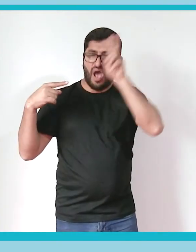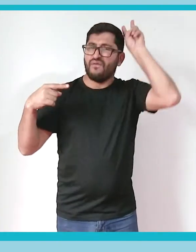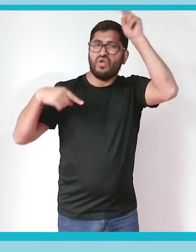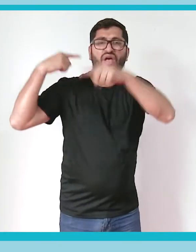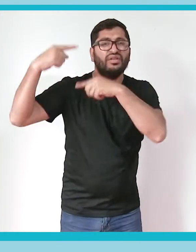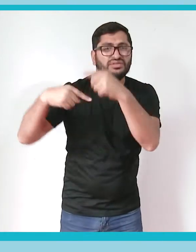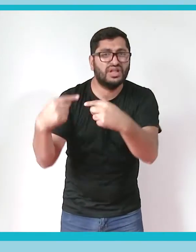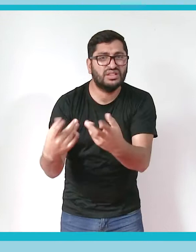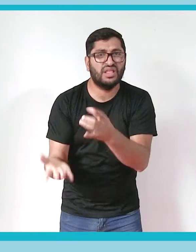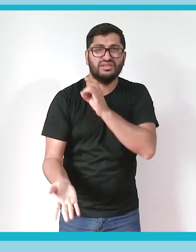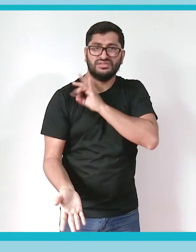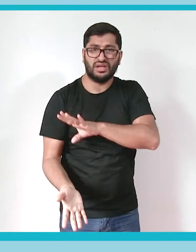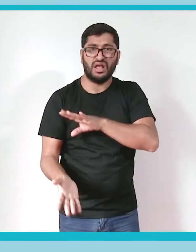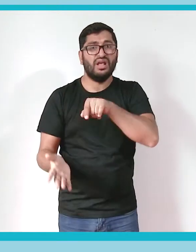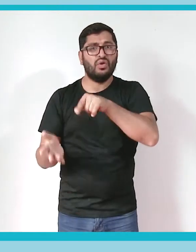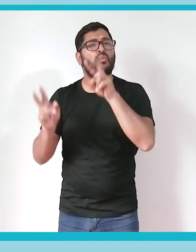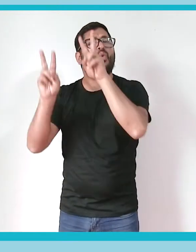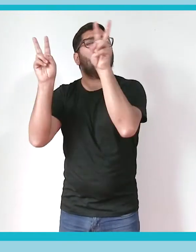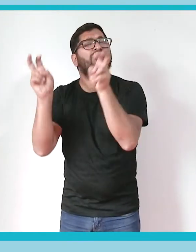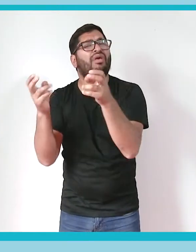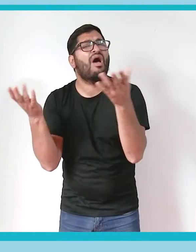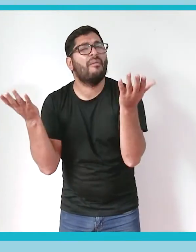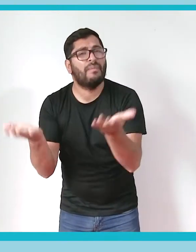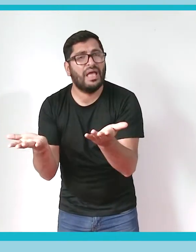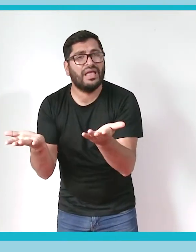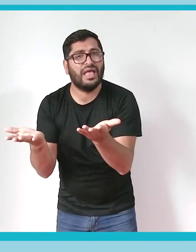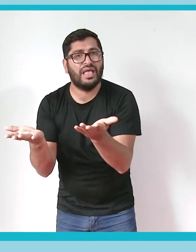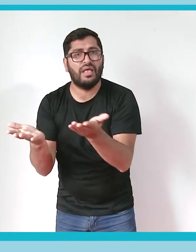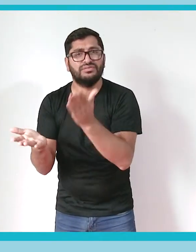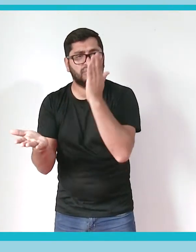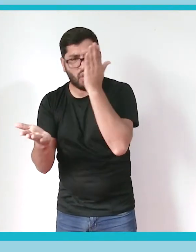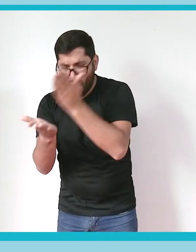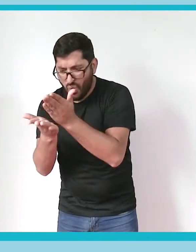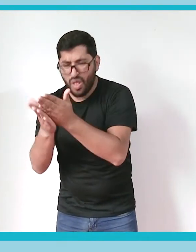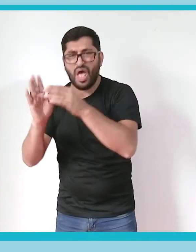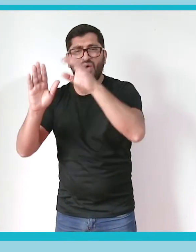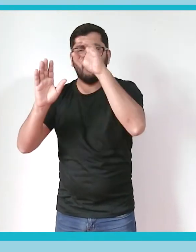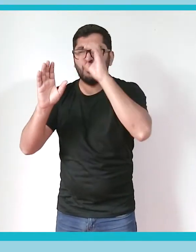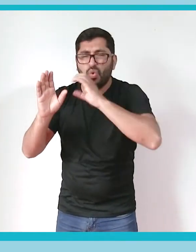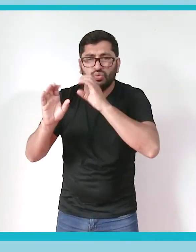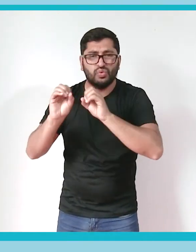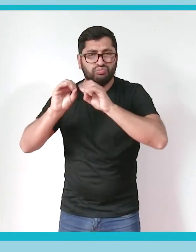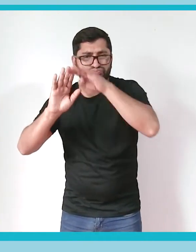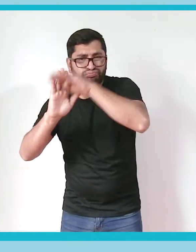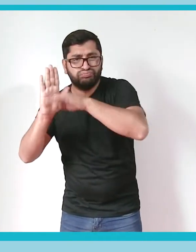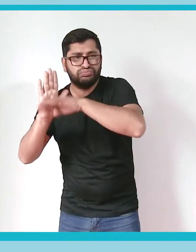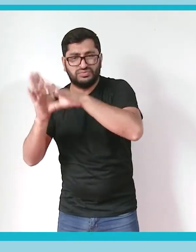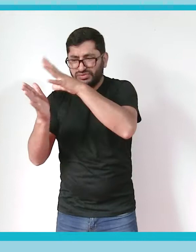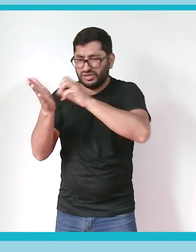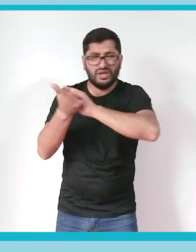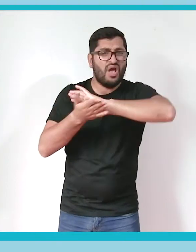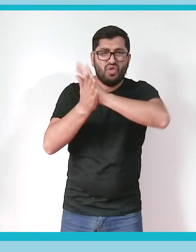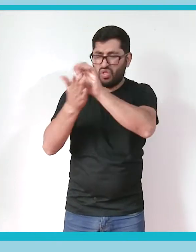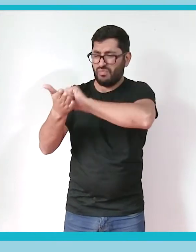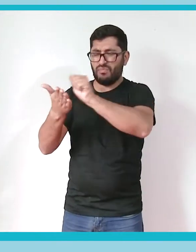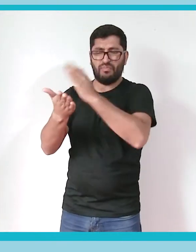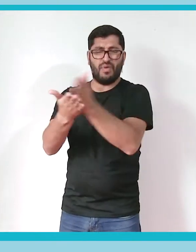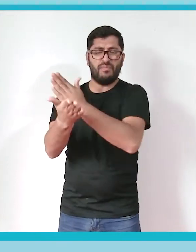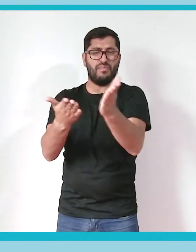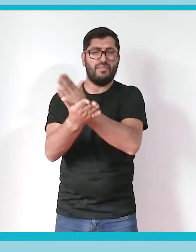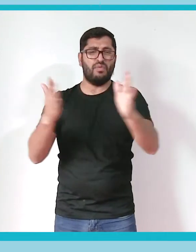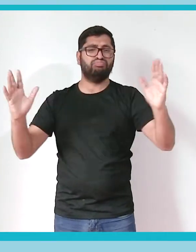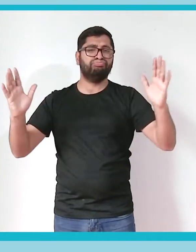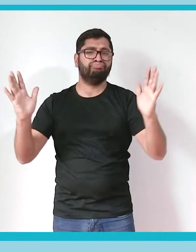pueblo tribal afrodescendiente chileno, sacándolo de la currícula escolar.